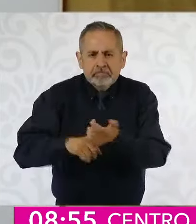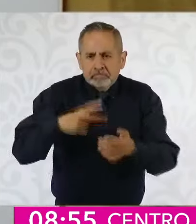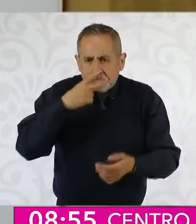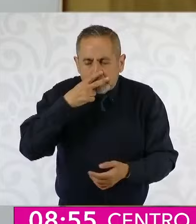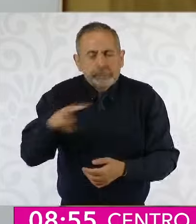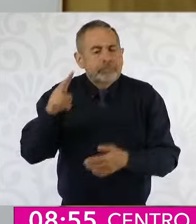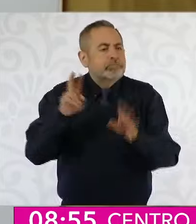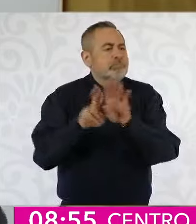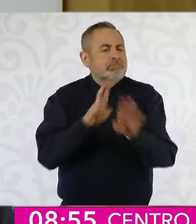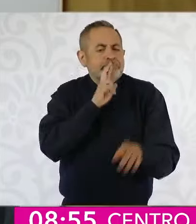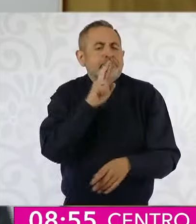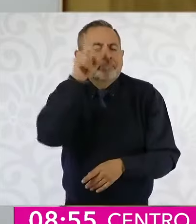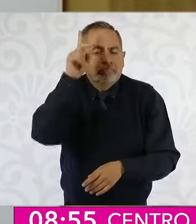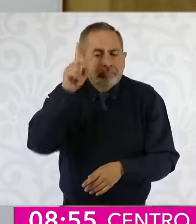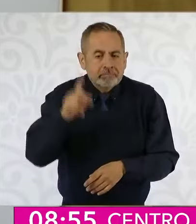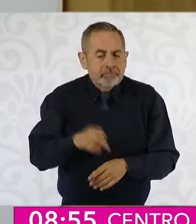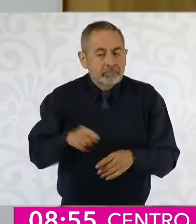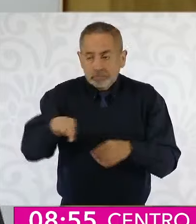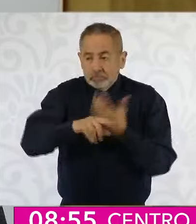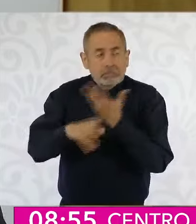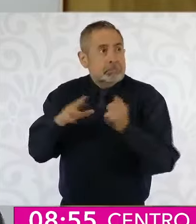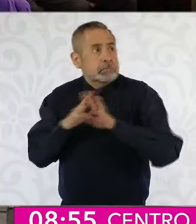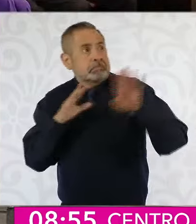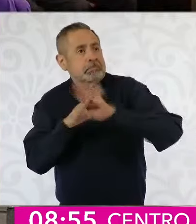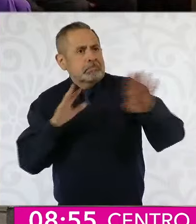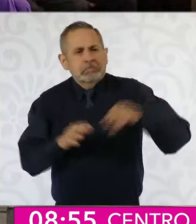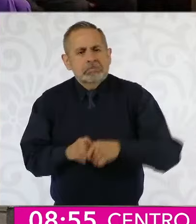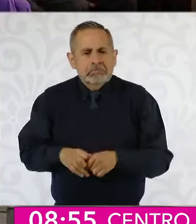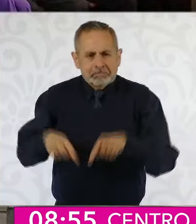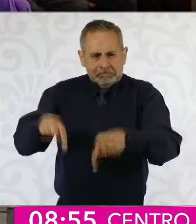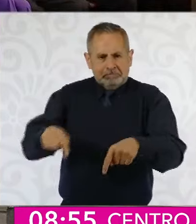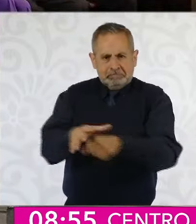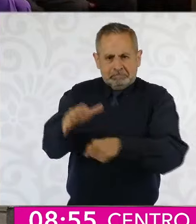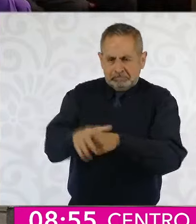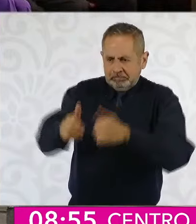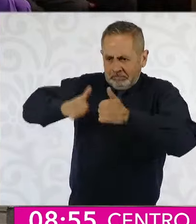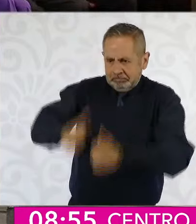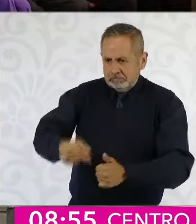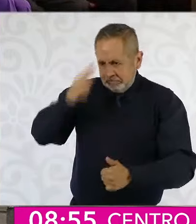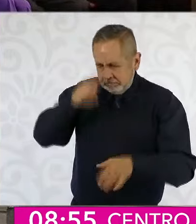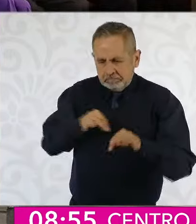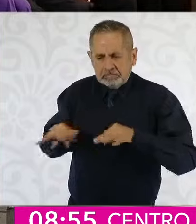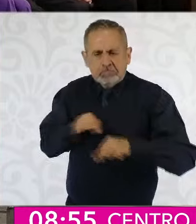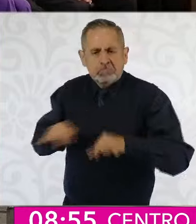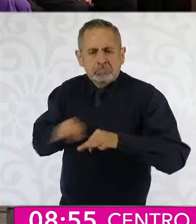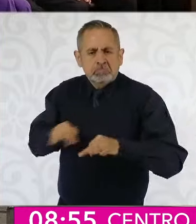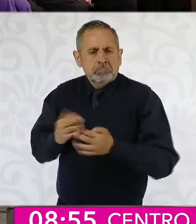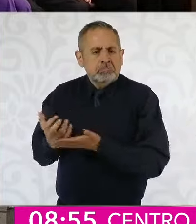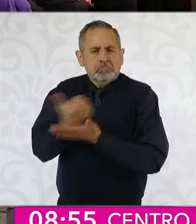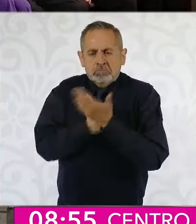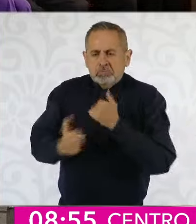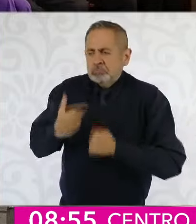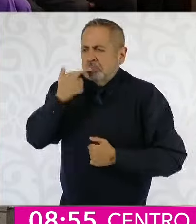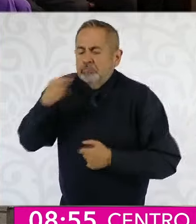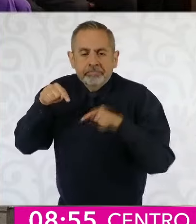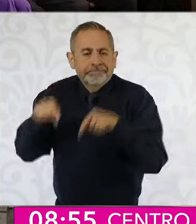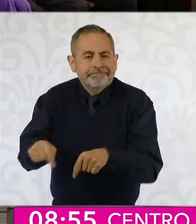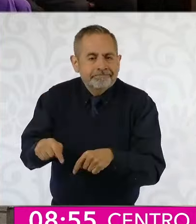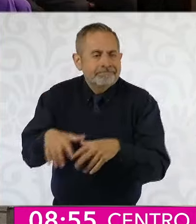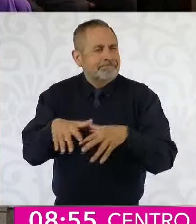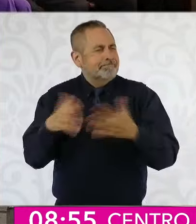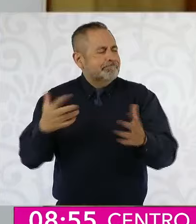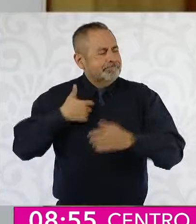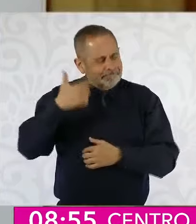reducir drásticamente la migración porque la gente se va a quedar en México con mejores empleos. Entonces, toda